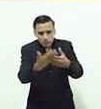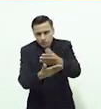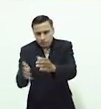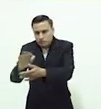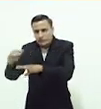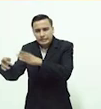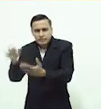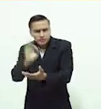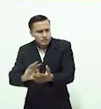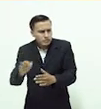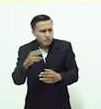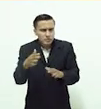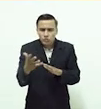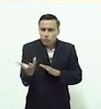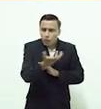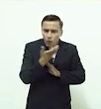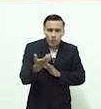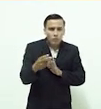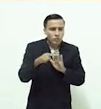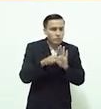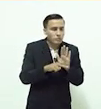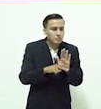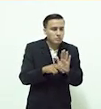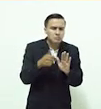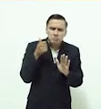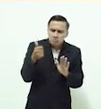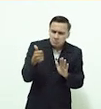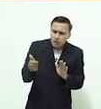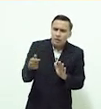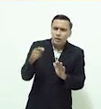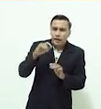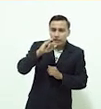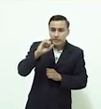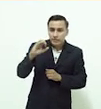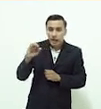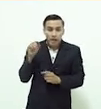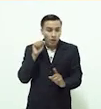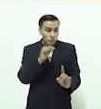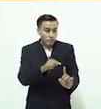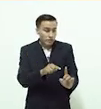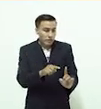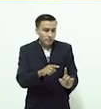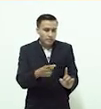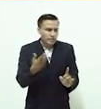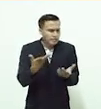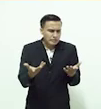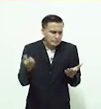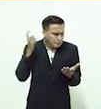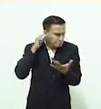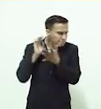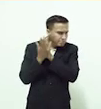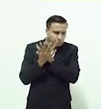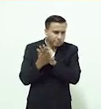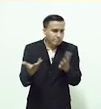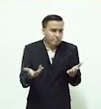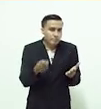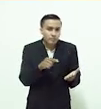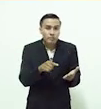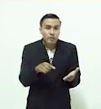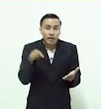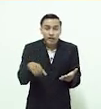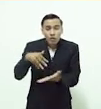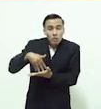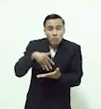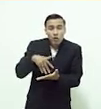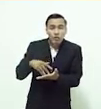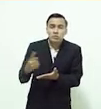les contestó: qué bien profetizó Isaías sobre ustedes, hipócritas, cuando escribió: este pueblo me honra con los